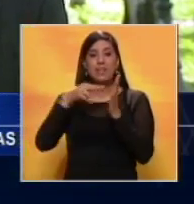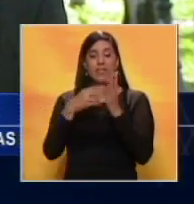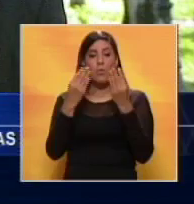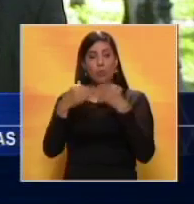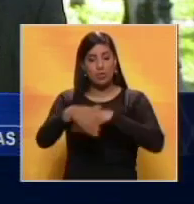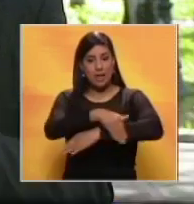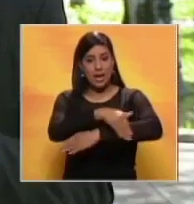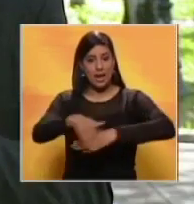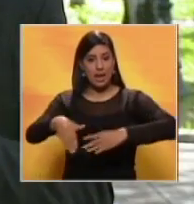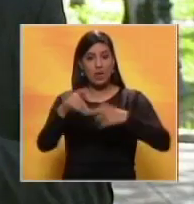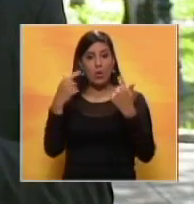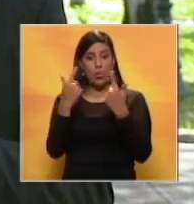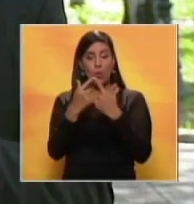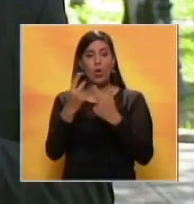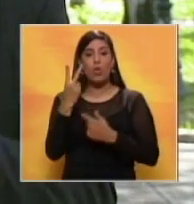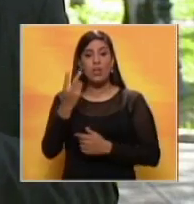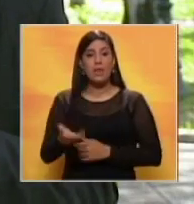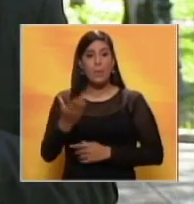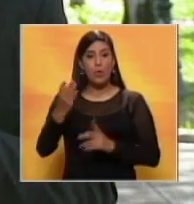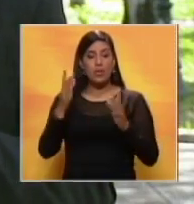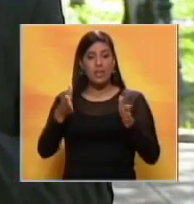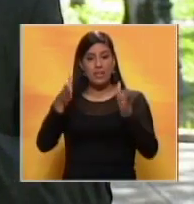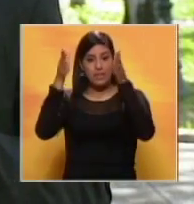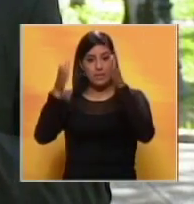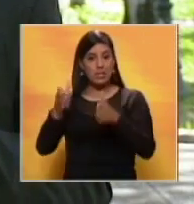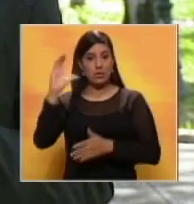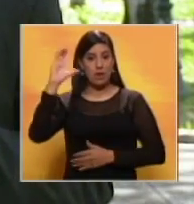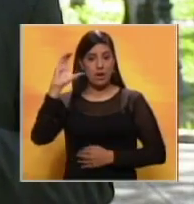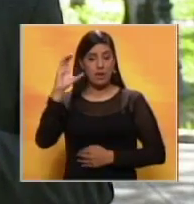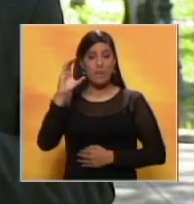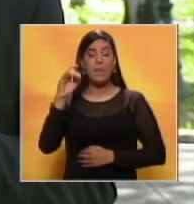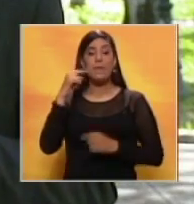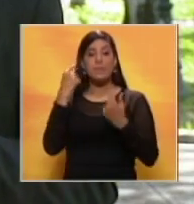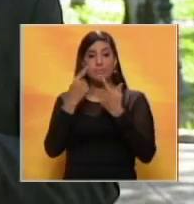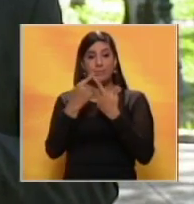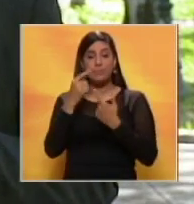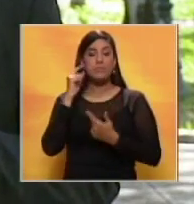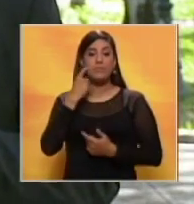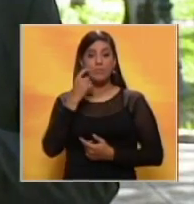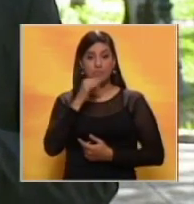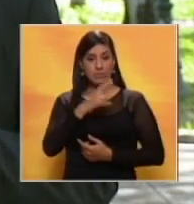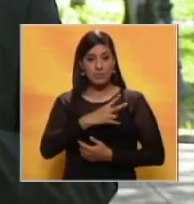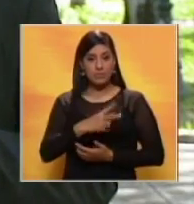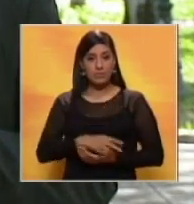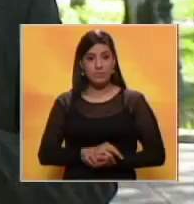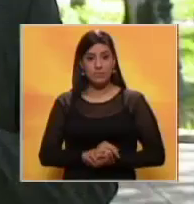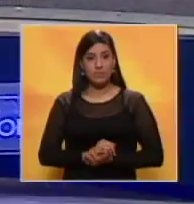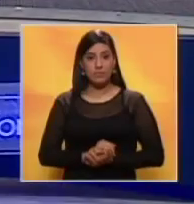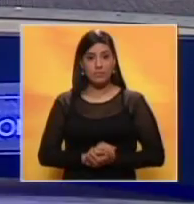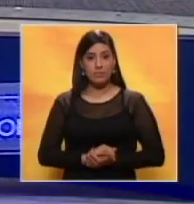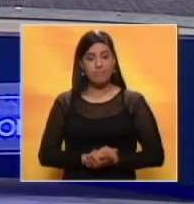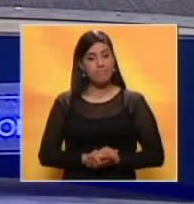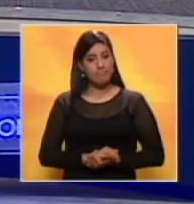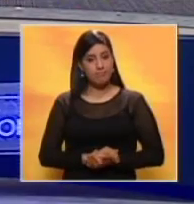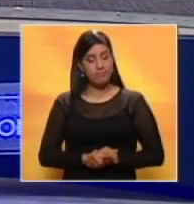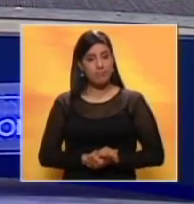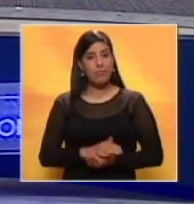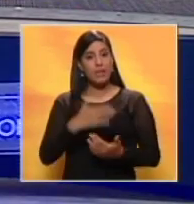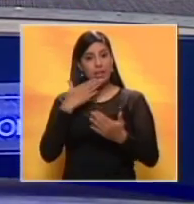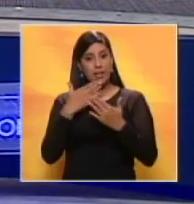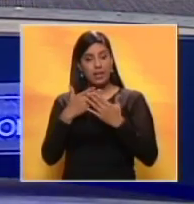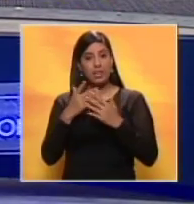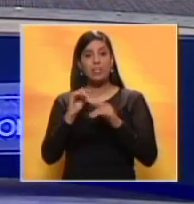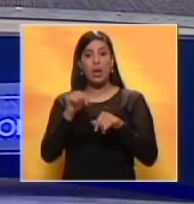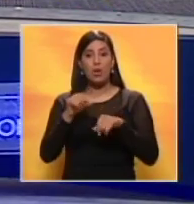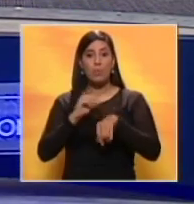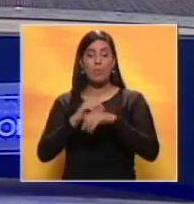muchas calles y avenidas de estas dos importantes urbanizaciones caraqueñas. En Los Chaguaramos, Santiago Gutiérrez, Noticiero Venevisión. Gracias,